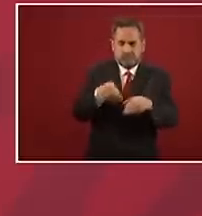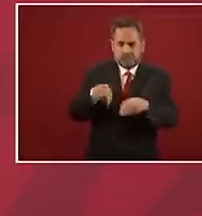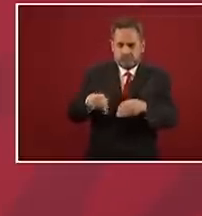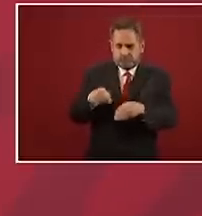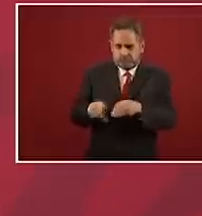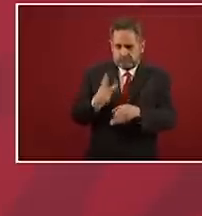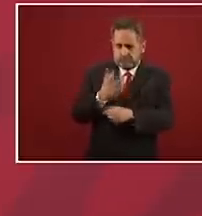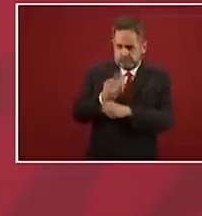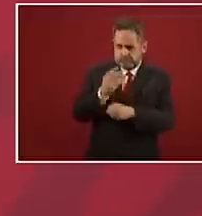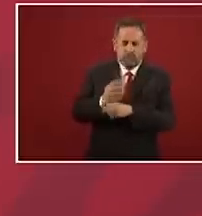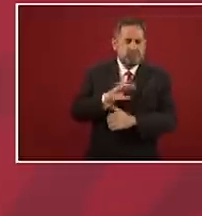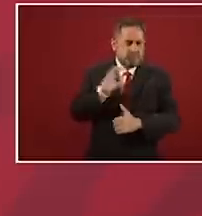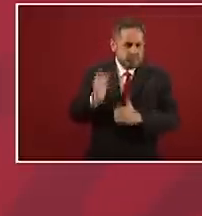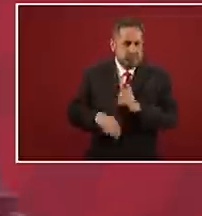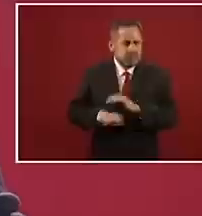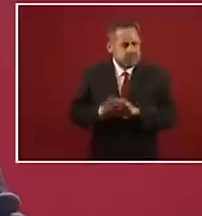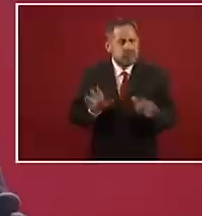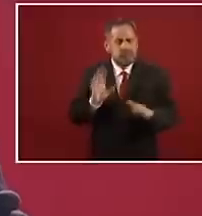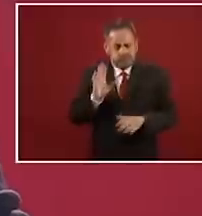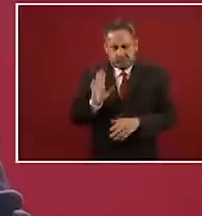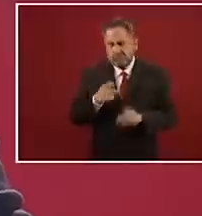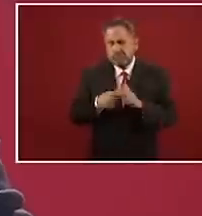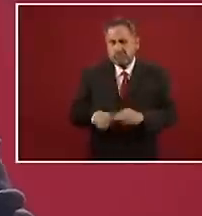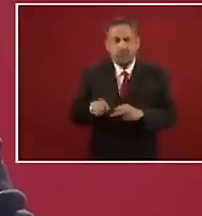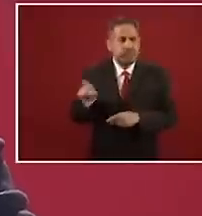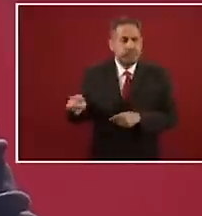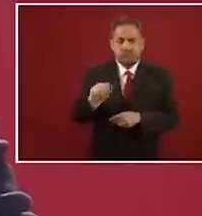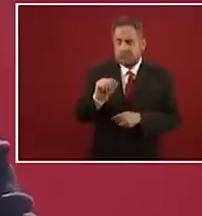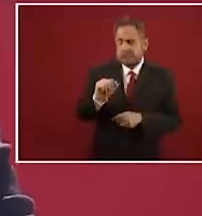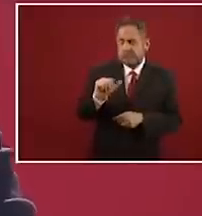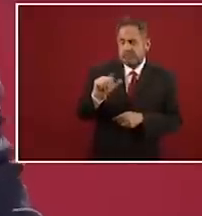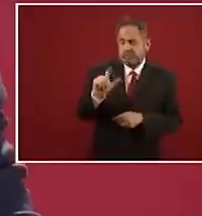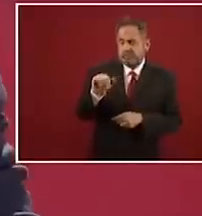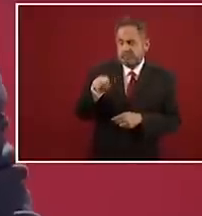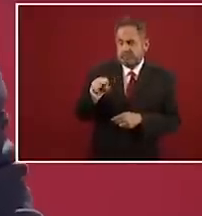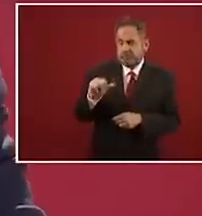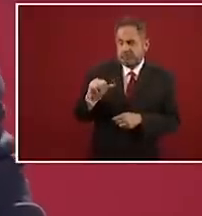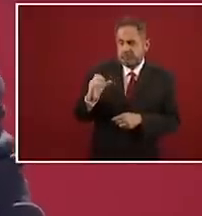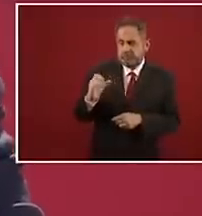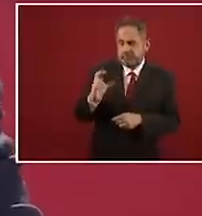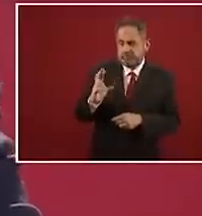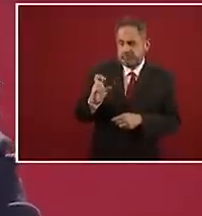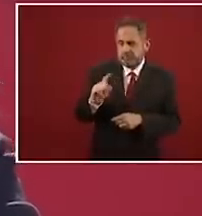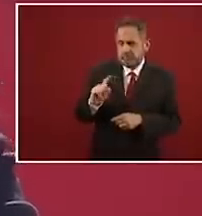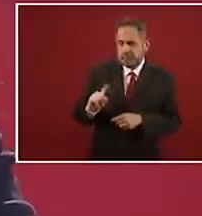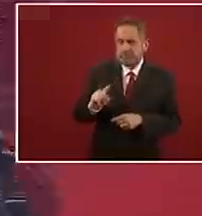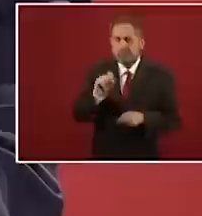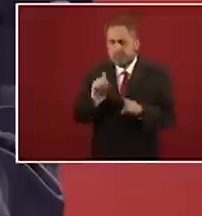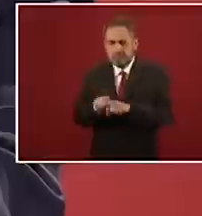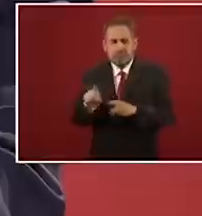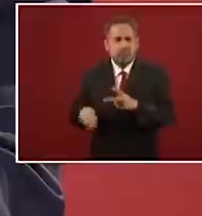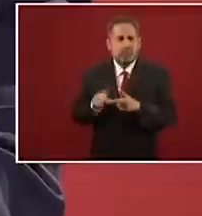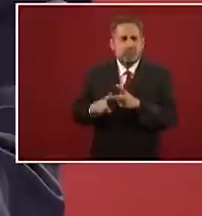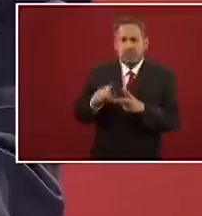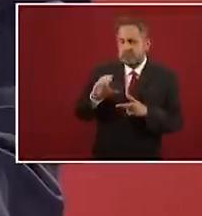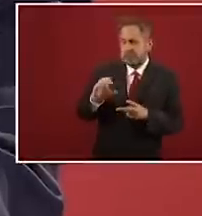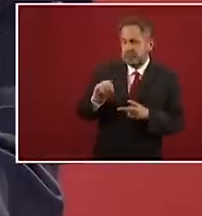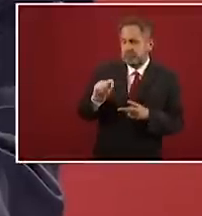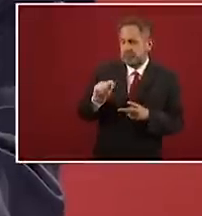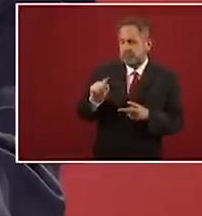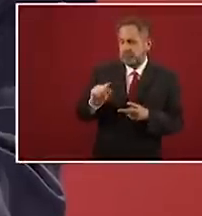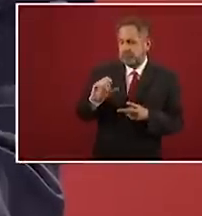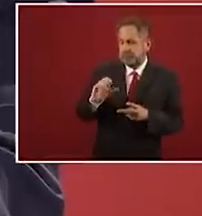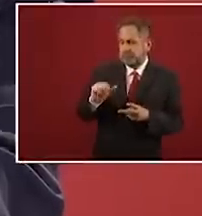caso de Salina Cruz, lo mismo en Coatzacoalcos, ya tenemos los terrenos